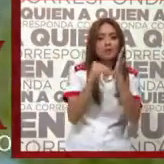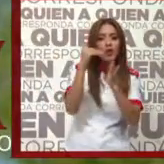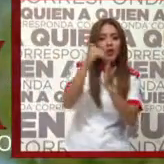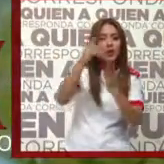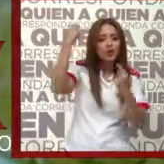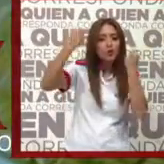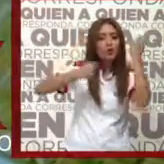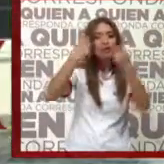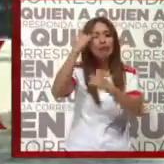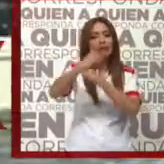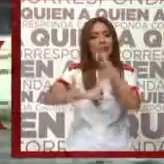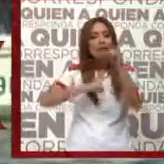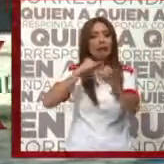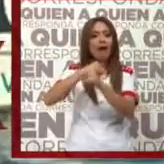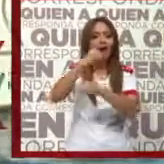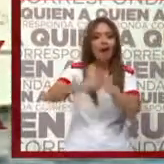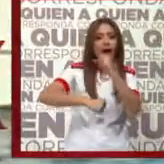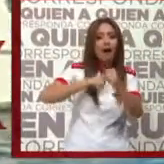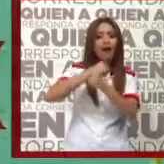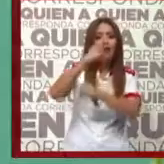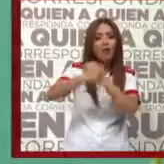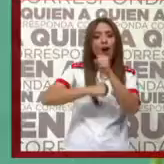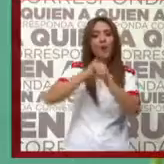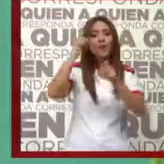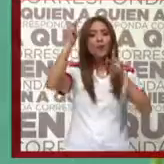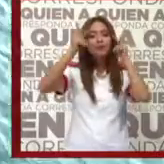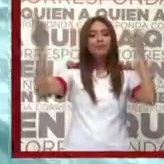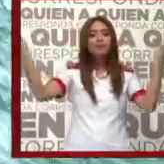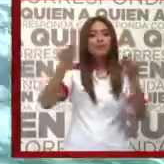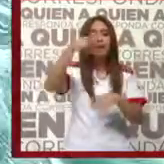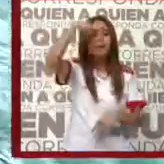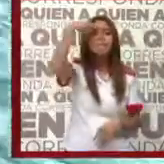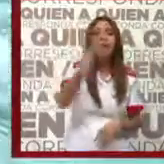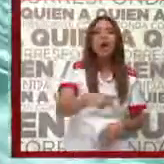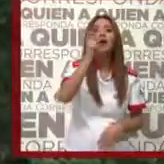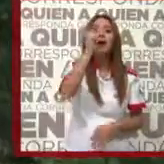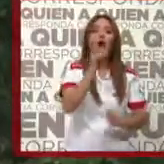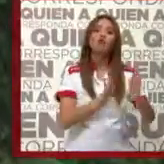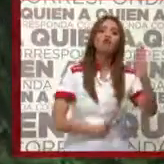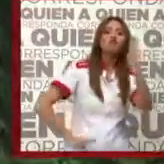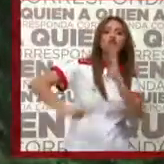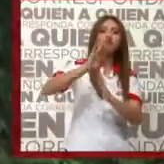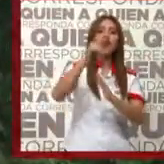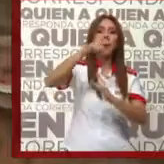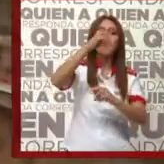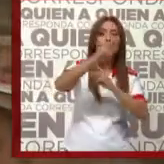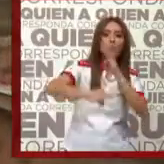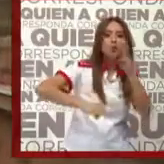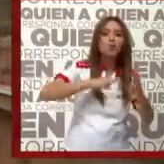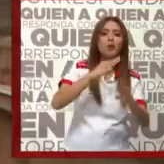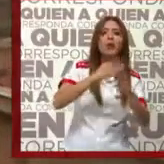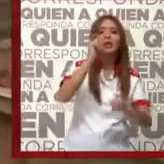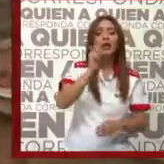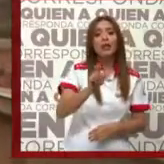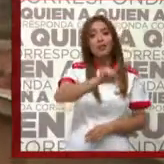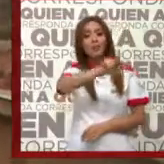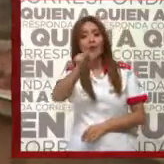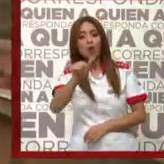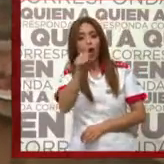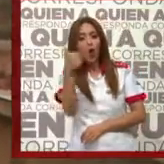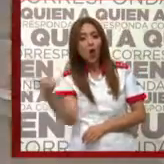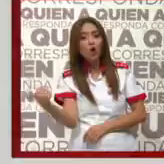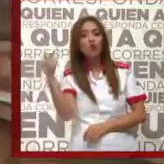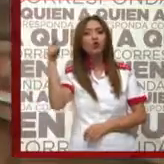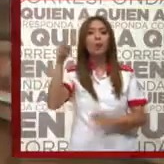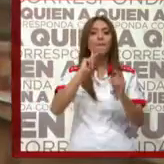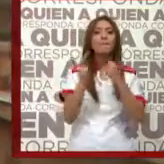cada año esto nos coloca como una potencia mundial en esta materia los restantes 8 países con mayor número de turistas